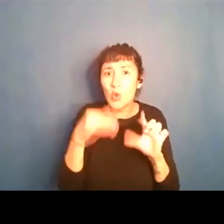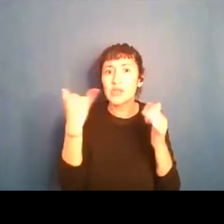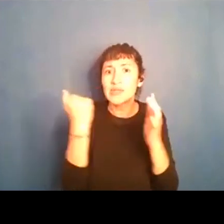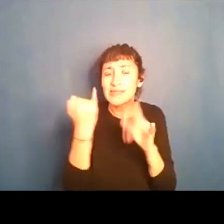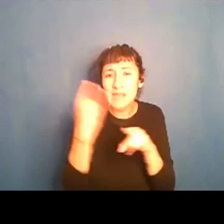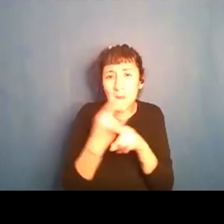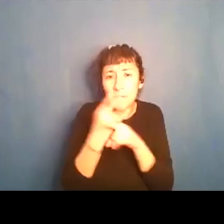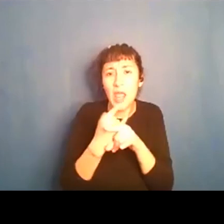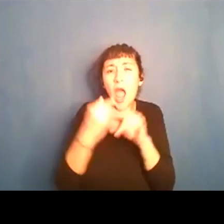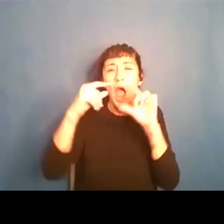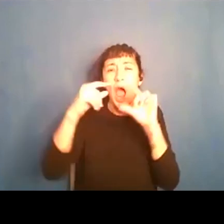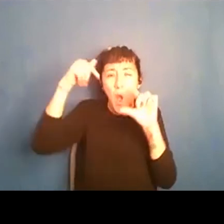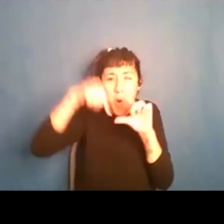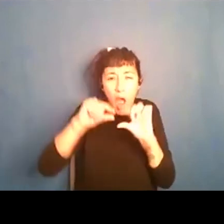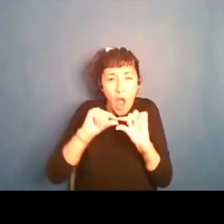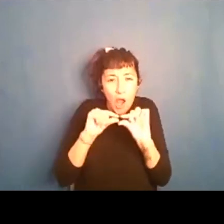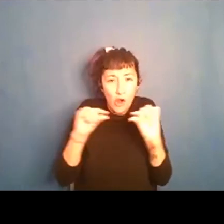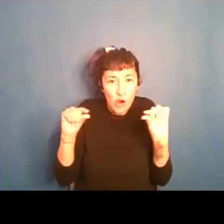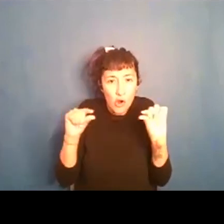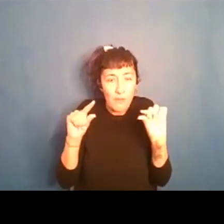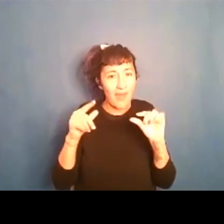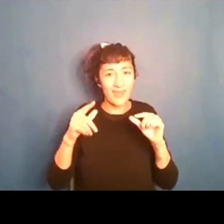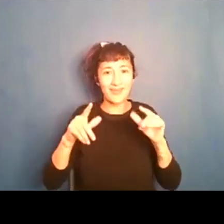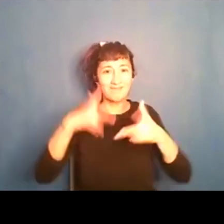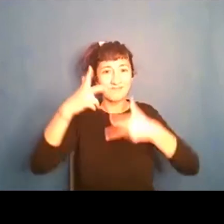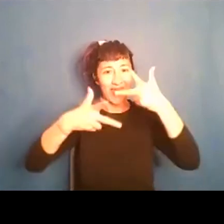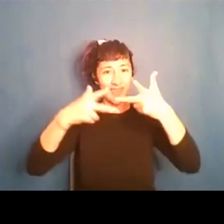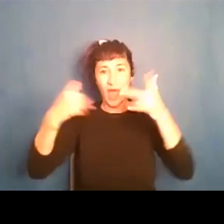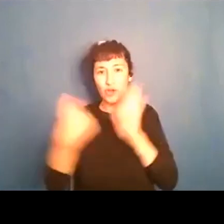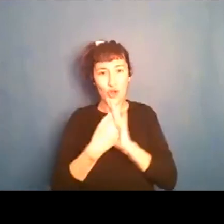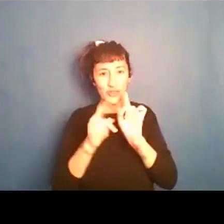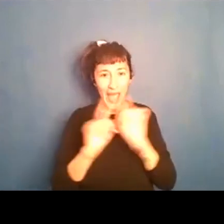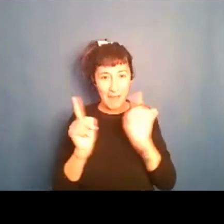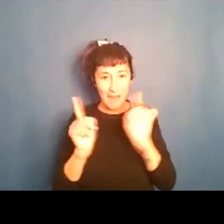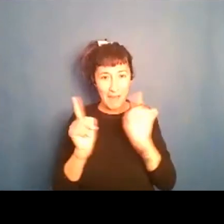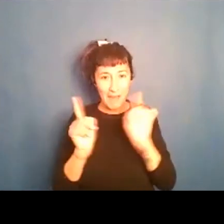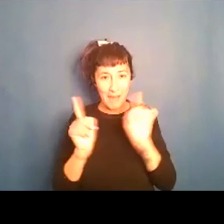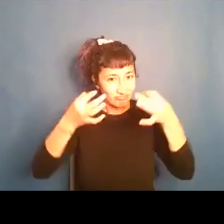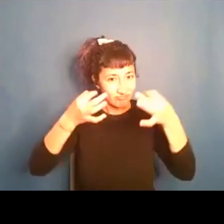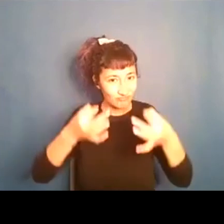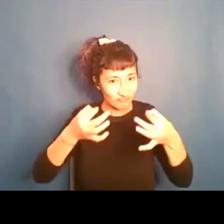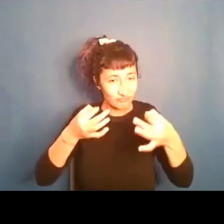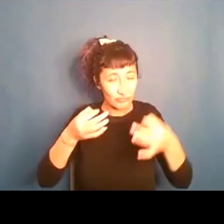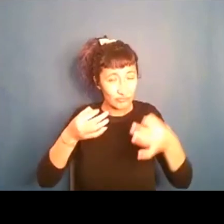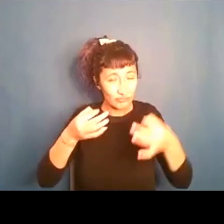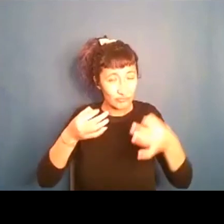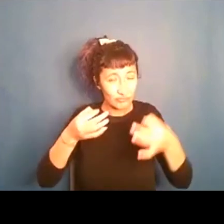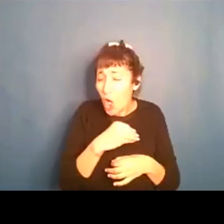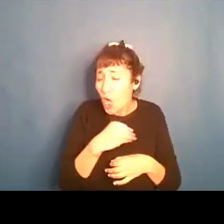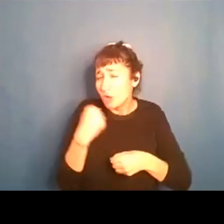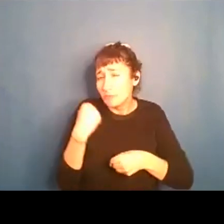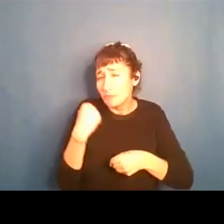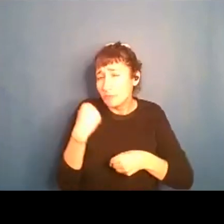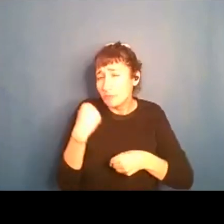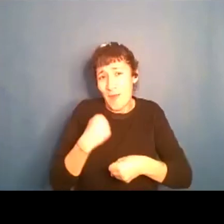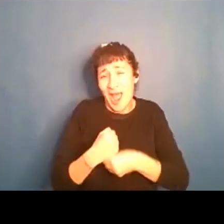abajo, sin tapar las señas, es acorde. Todo es un trabajo, quieras o